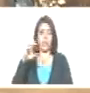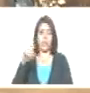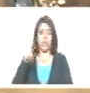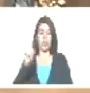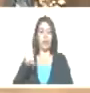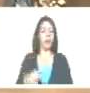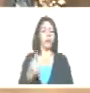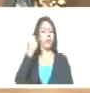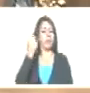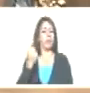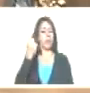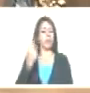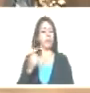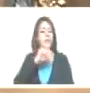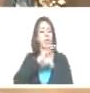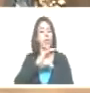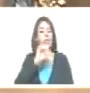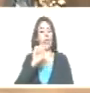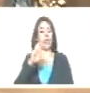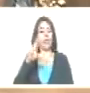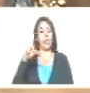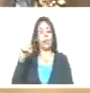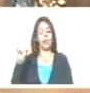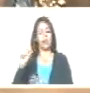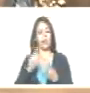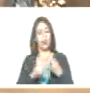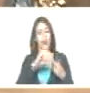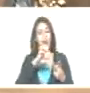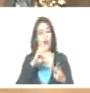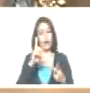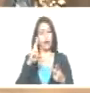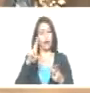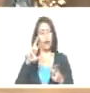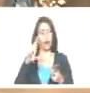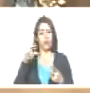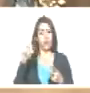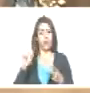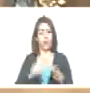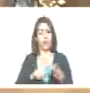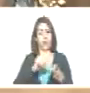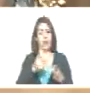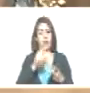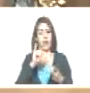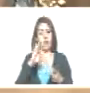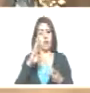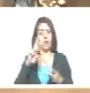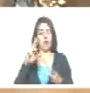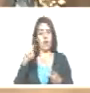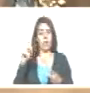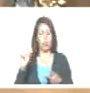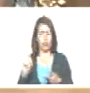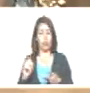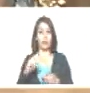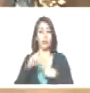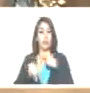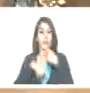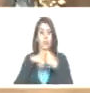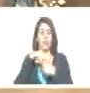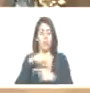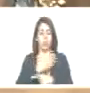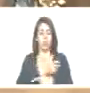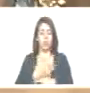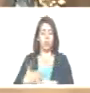diputados Carlos Melo, Eduardo Puerta y Gilberto Jiménez. A continuación, el presidente ordenó